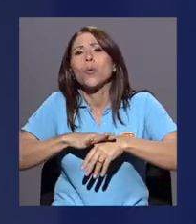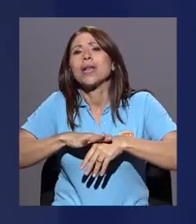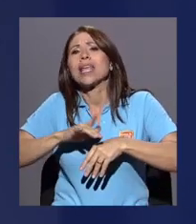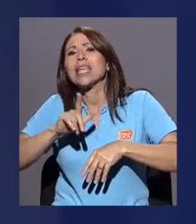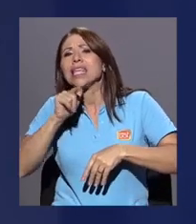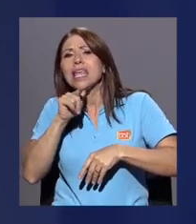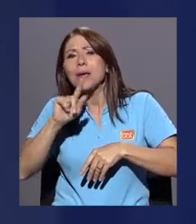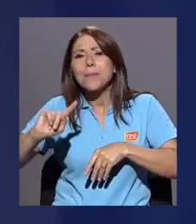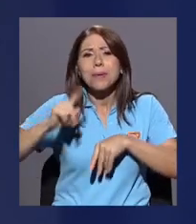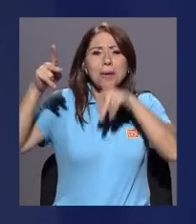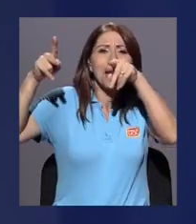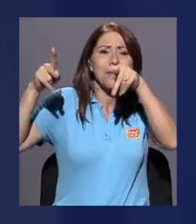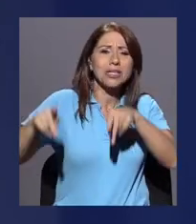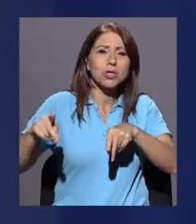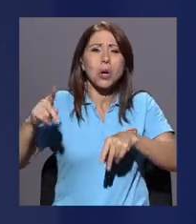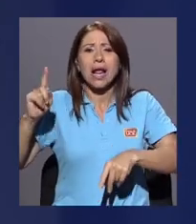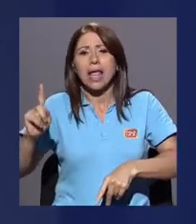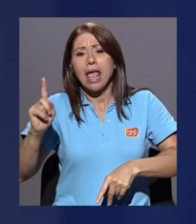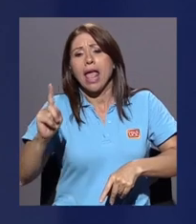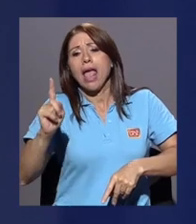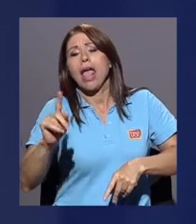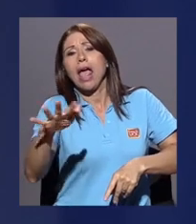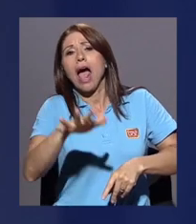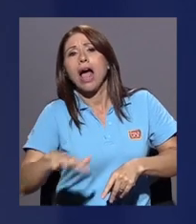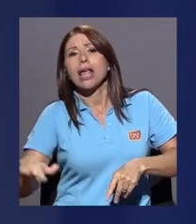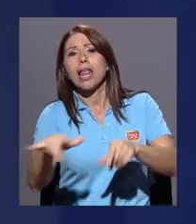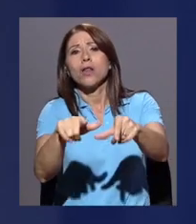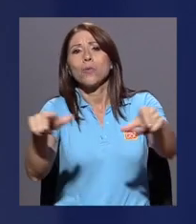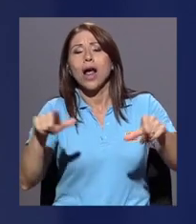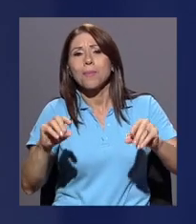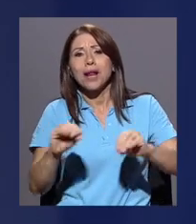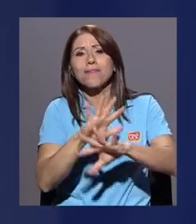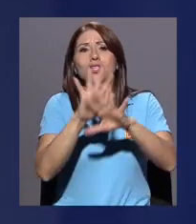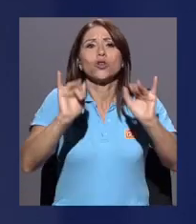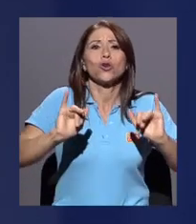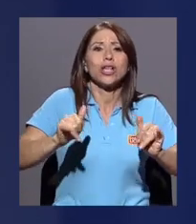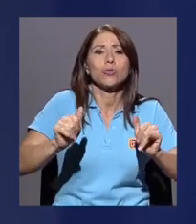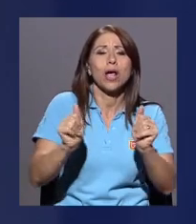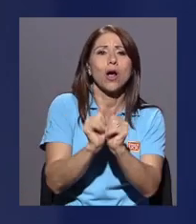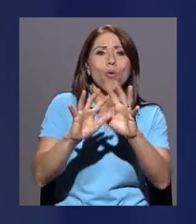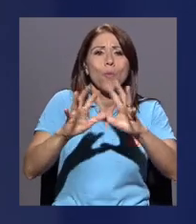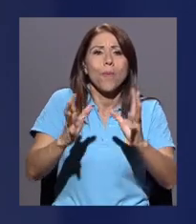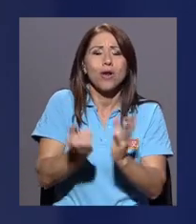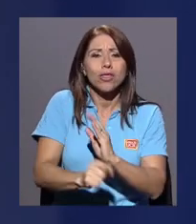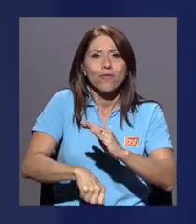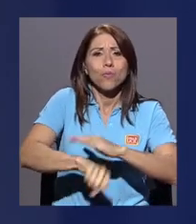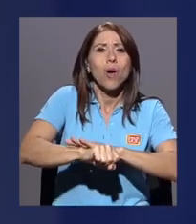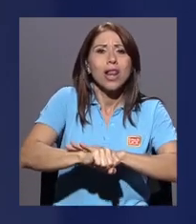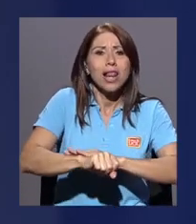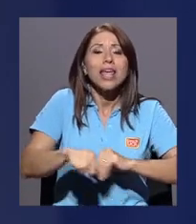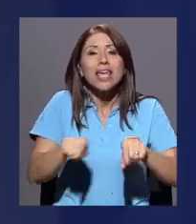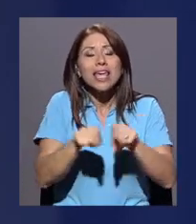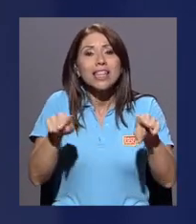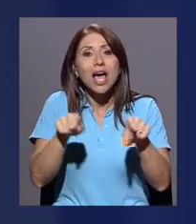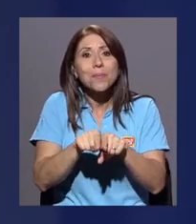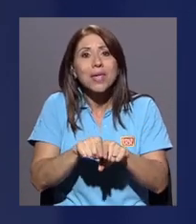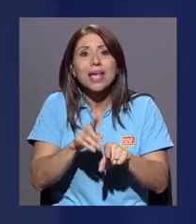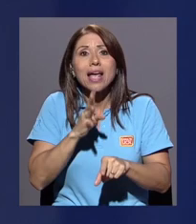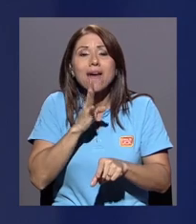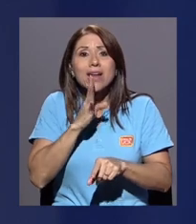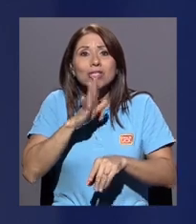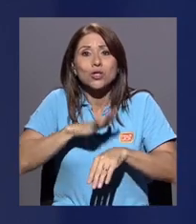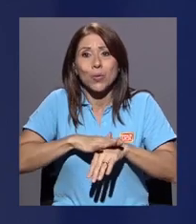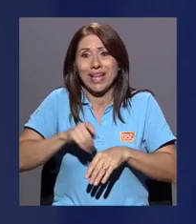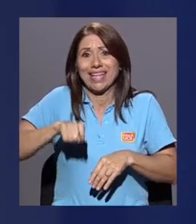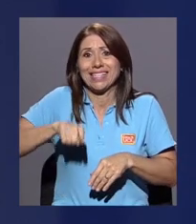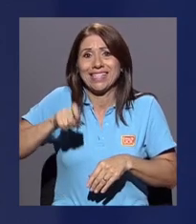en aquel lugar maravilloso donde se juega con un balón de fútbol, y todavía le suma a eso la necesidad que apenas